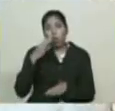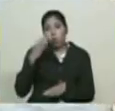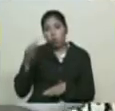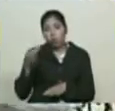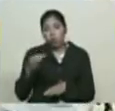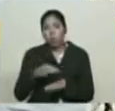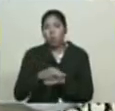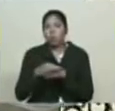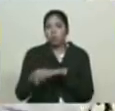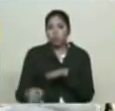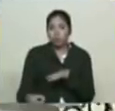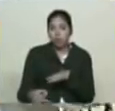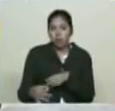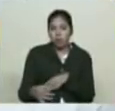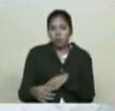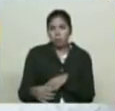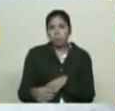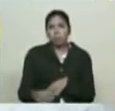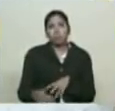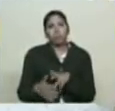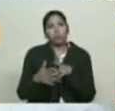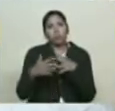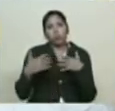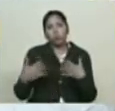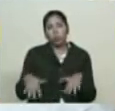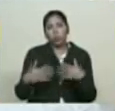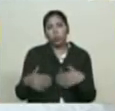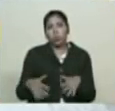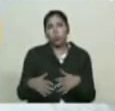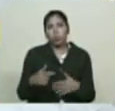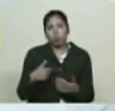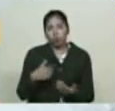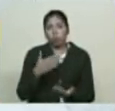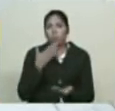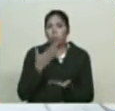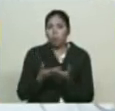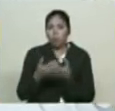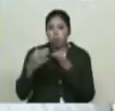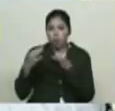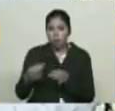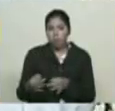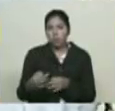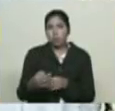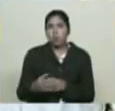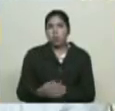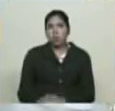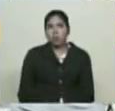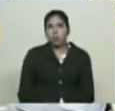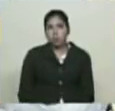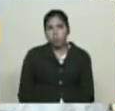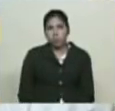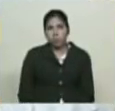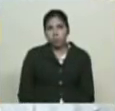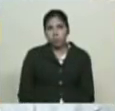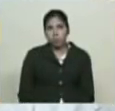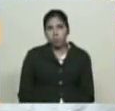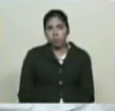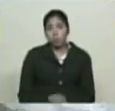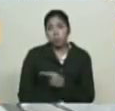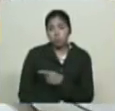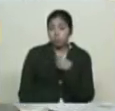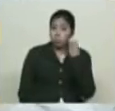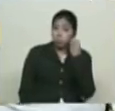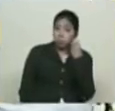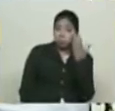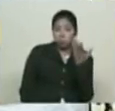mega elección parlamentaria del país. Lo propongo oficialmente a la Asamblea Nacional Constituyente para su consideración,